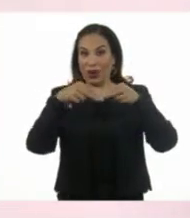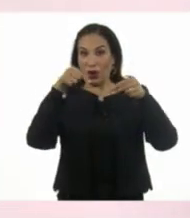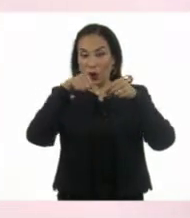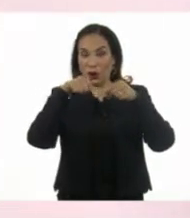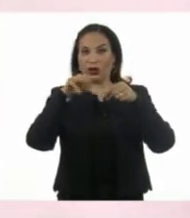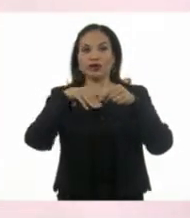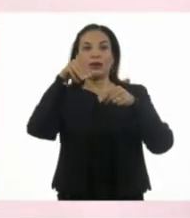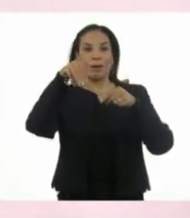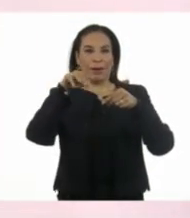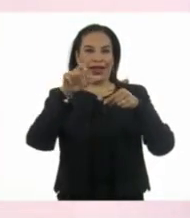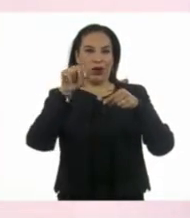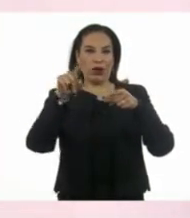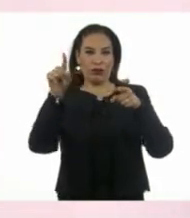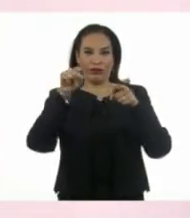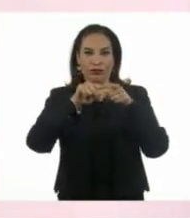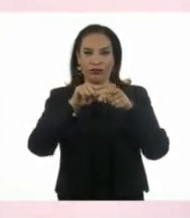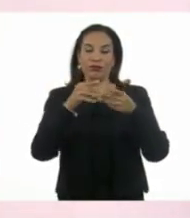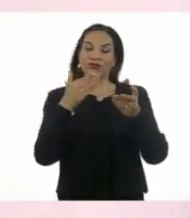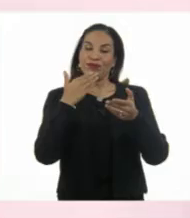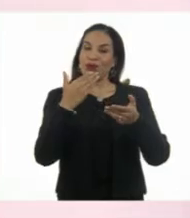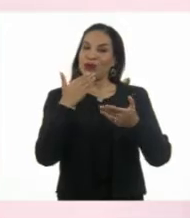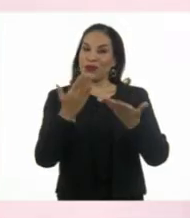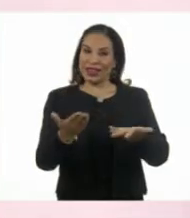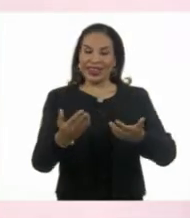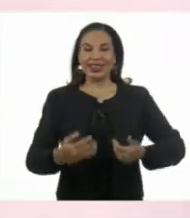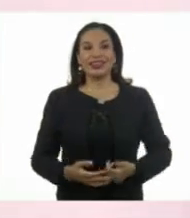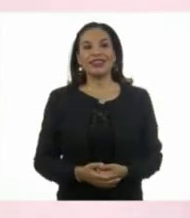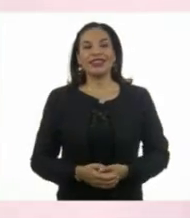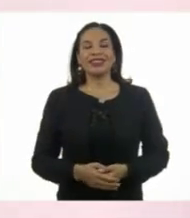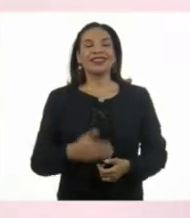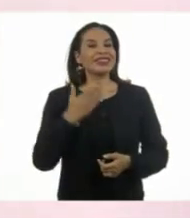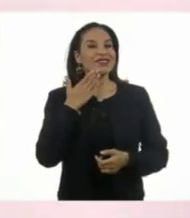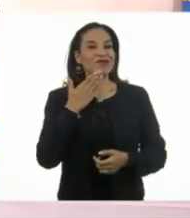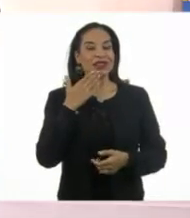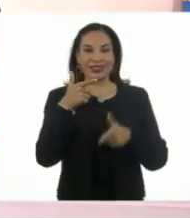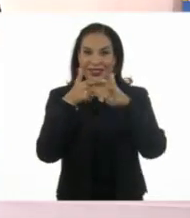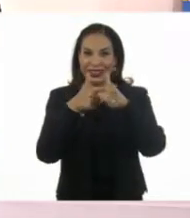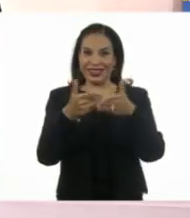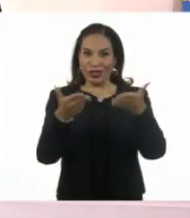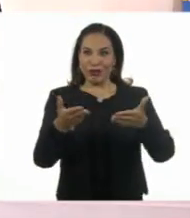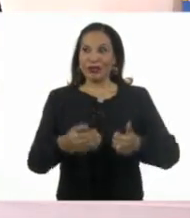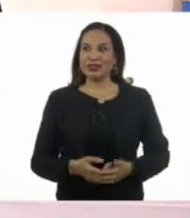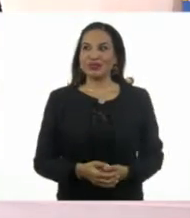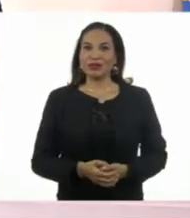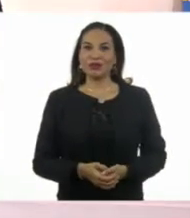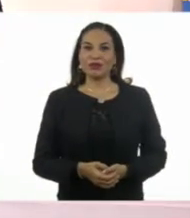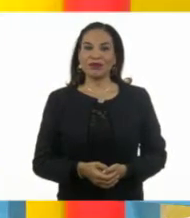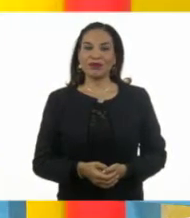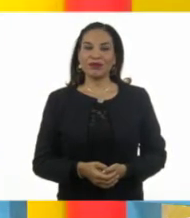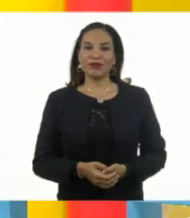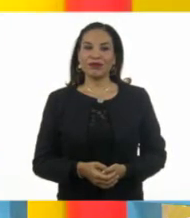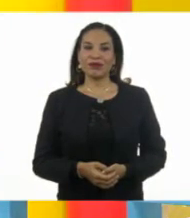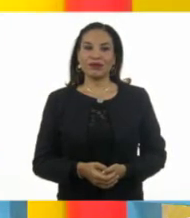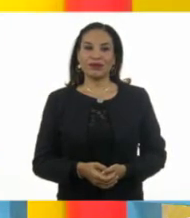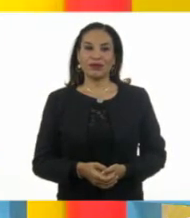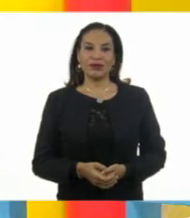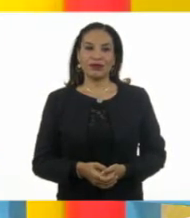está, melón. Muy bien. Excelente. Seguimos. Así es.